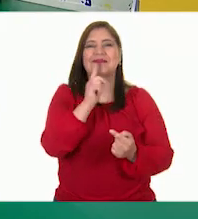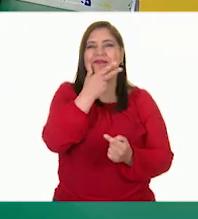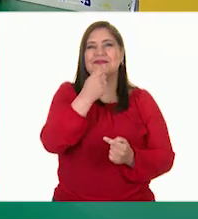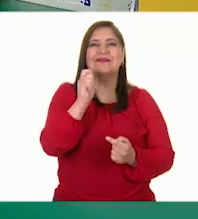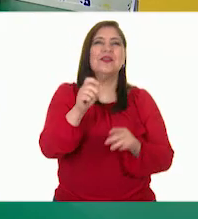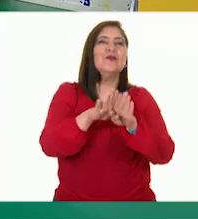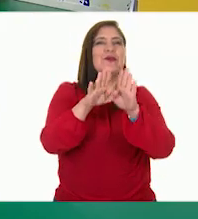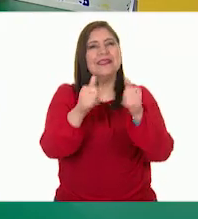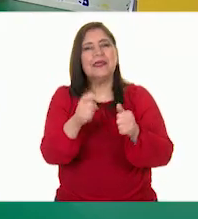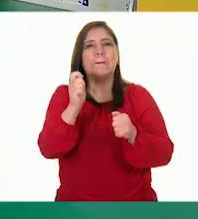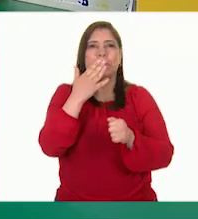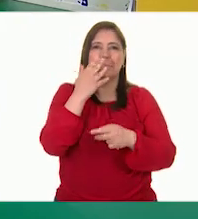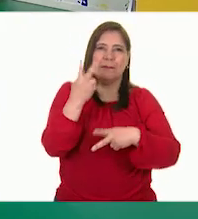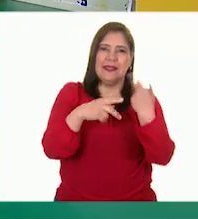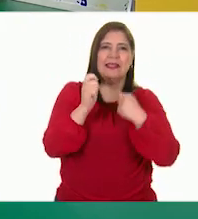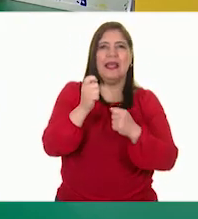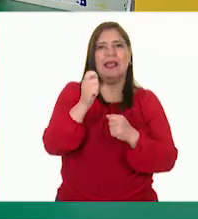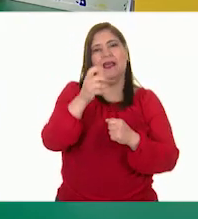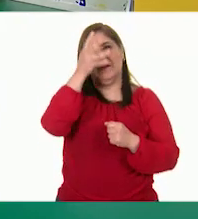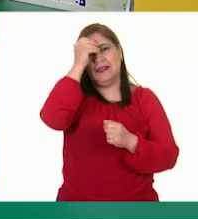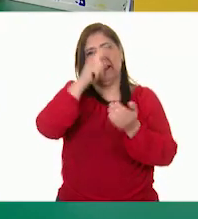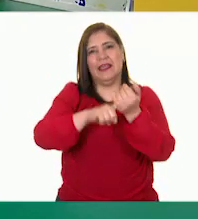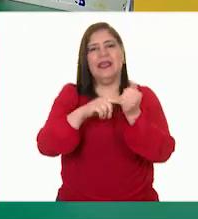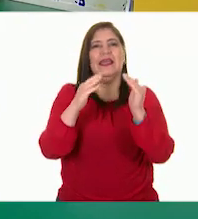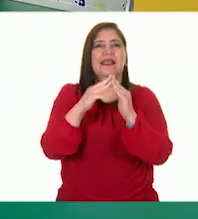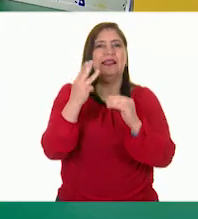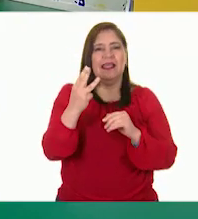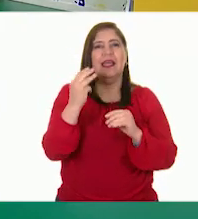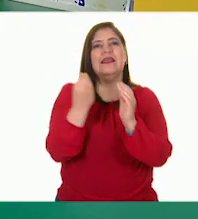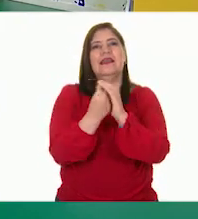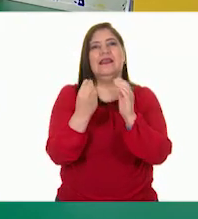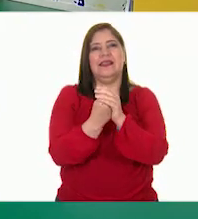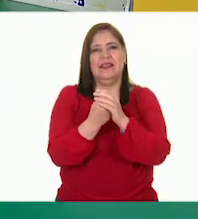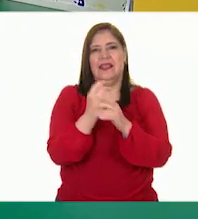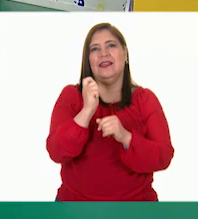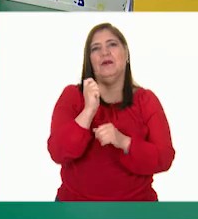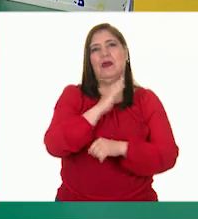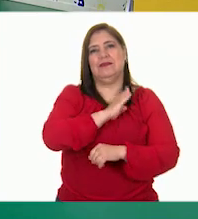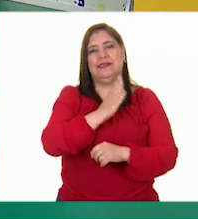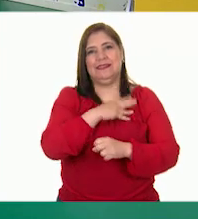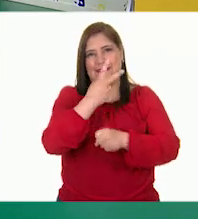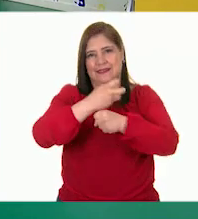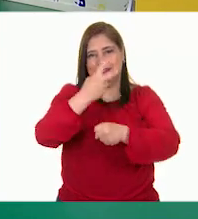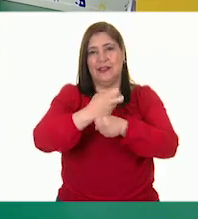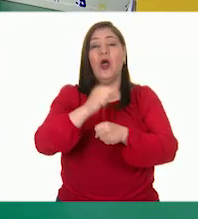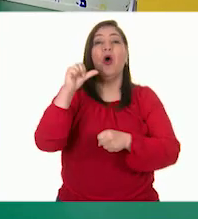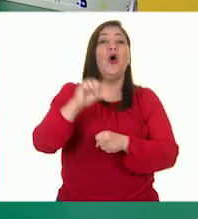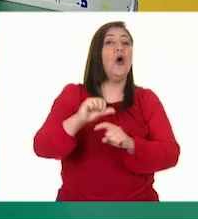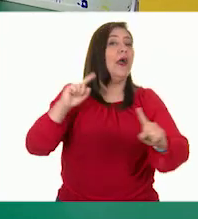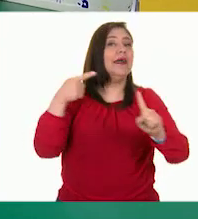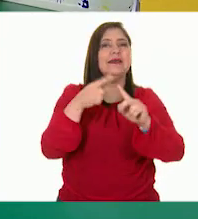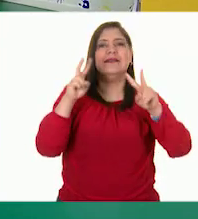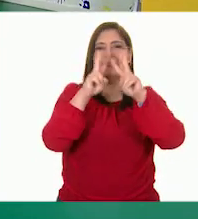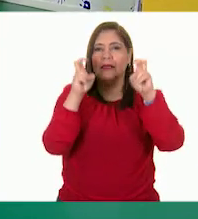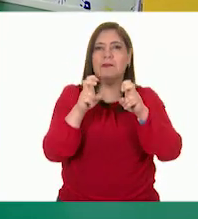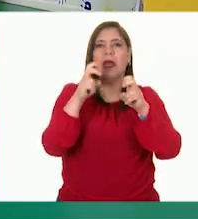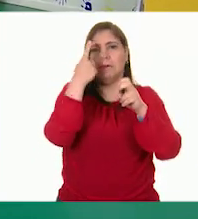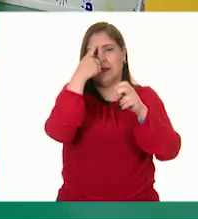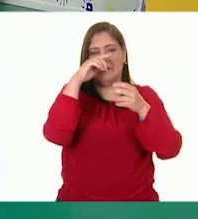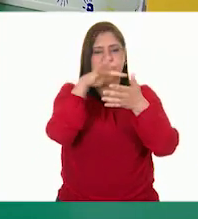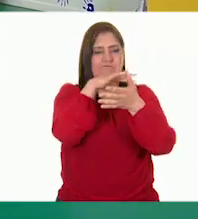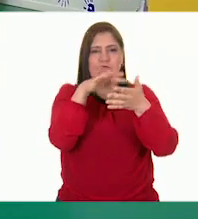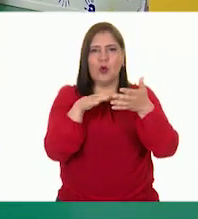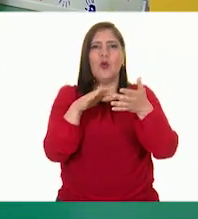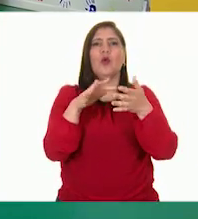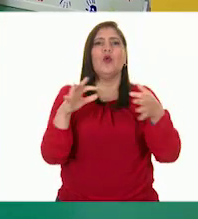están? Bienvenidos a Aprende en Casa 3 a su asignatura de Lengua Materna de segundo. El día de hoy tenemos el tema Textos con familias